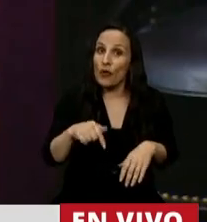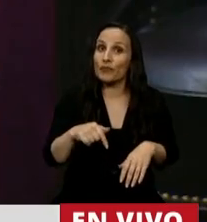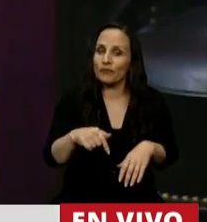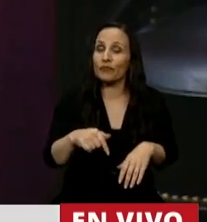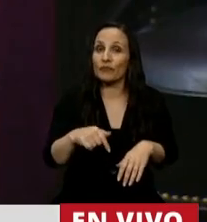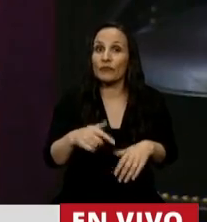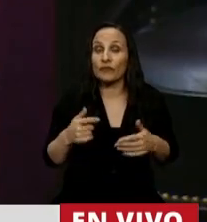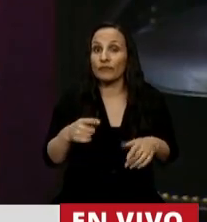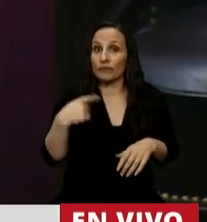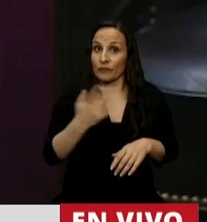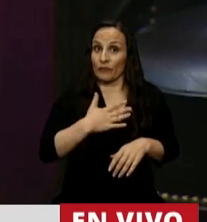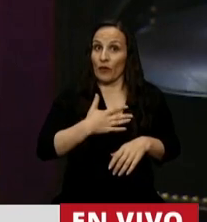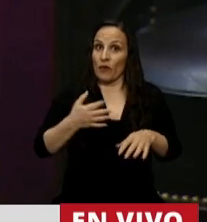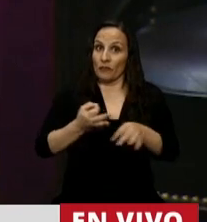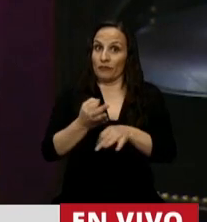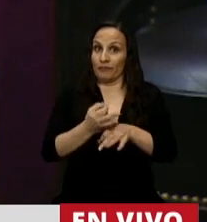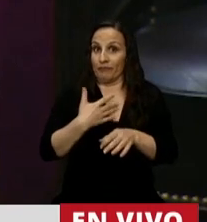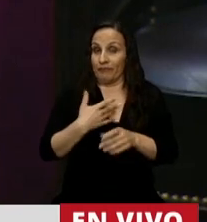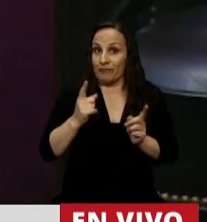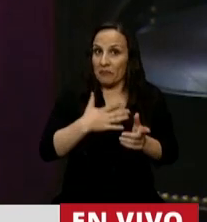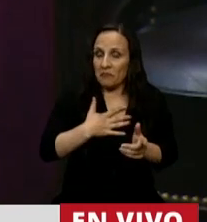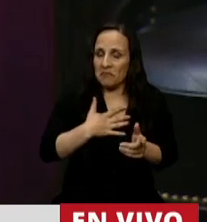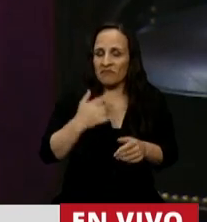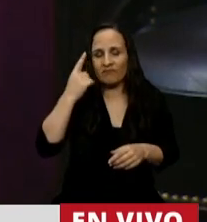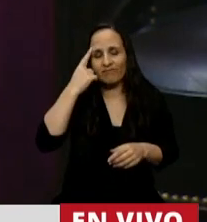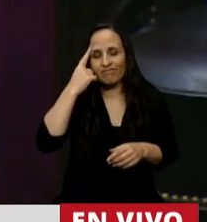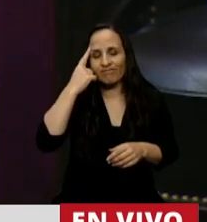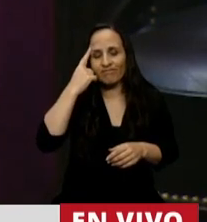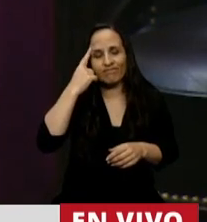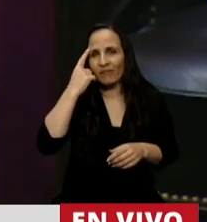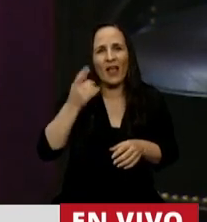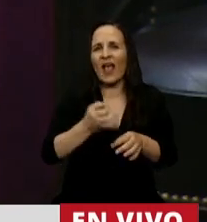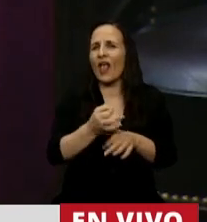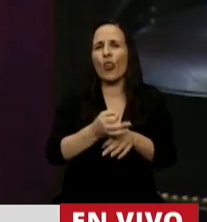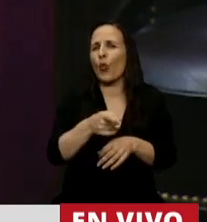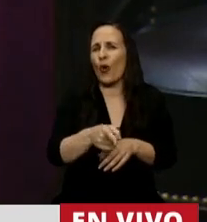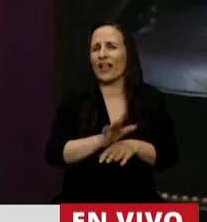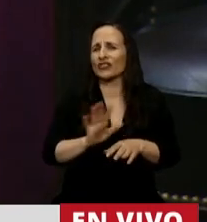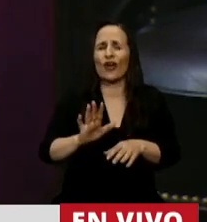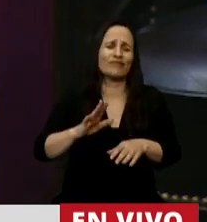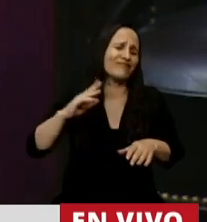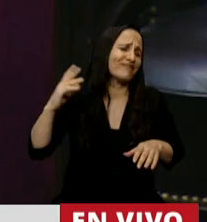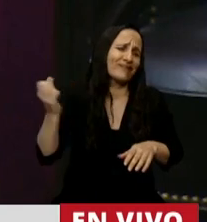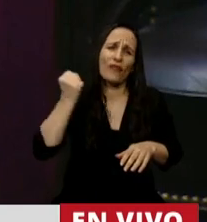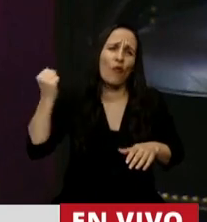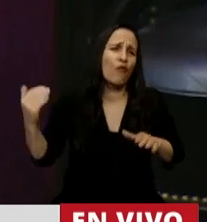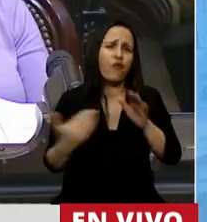también, como educadora, necesito plantear, la educación cumple un rol fundamental